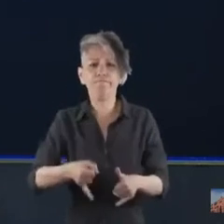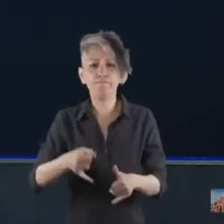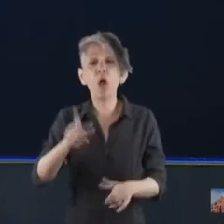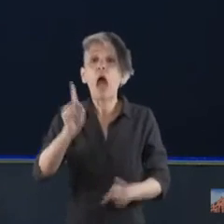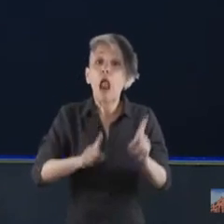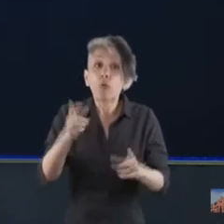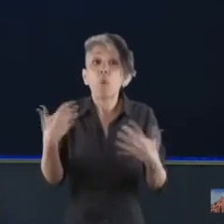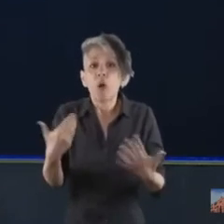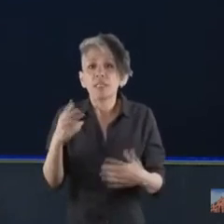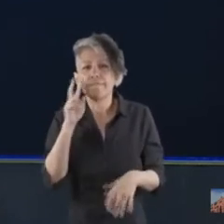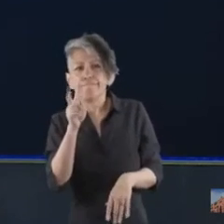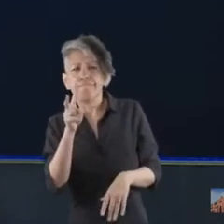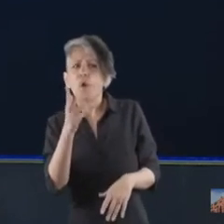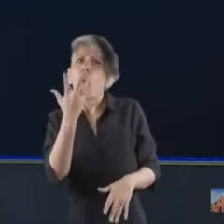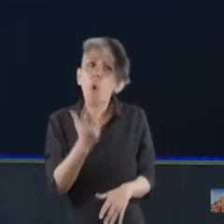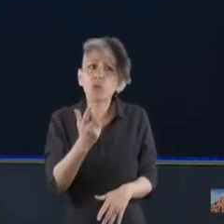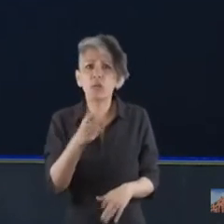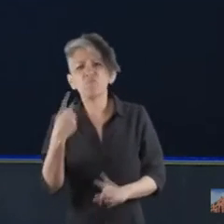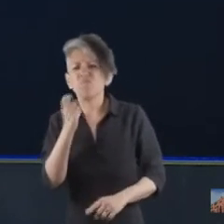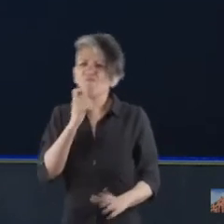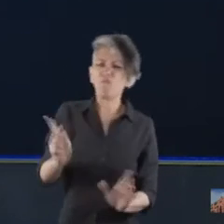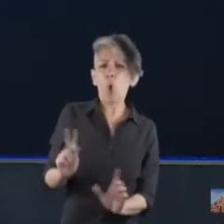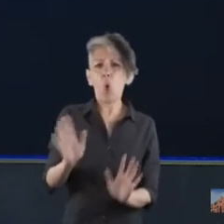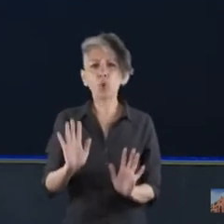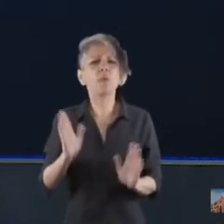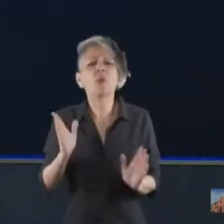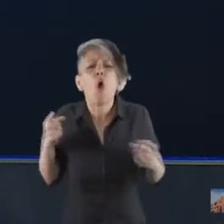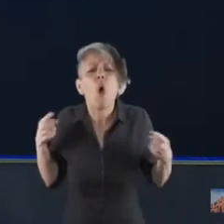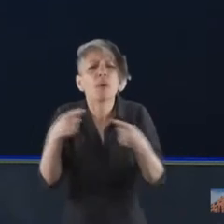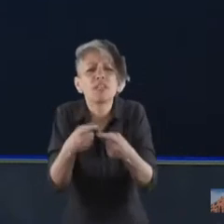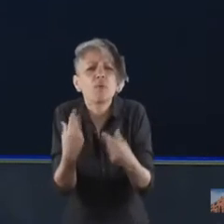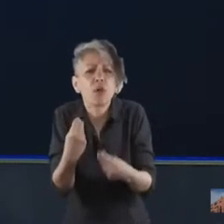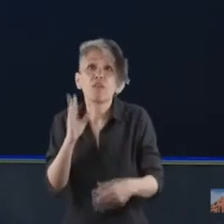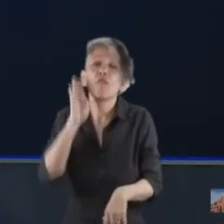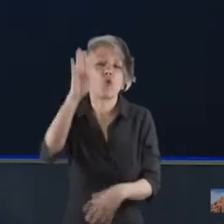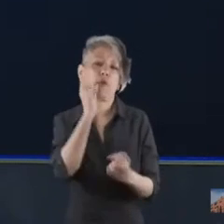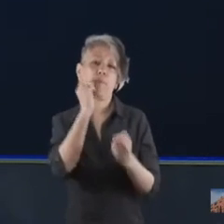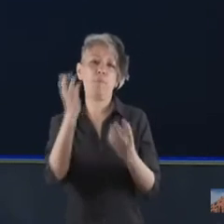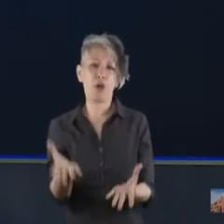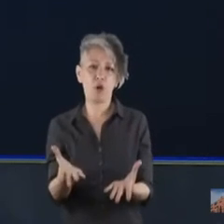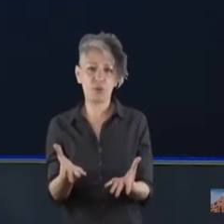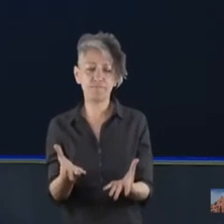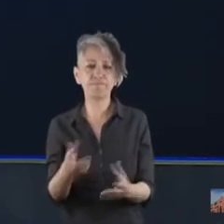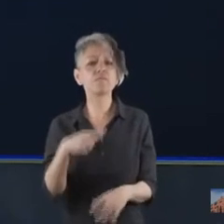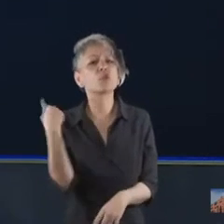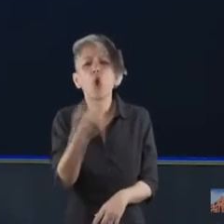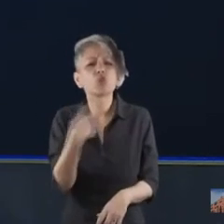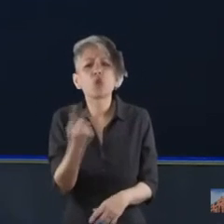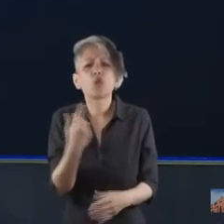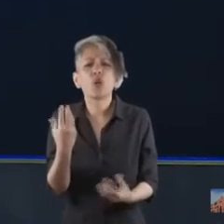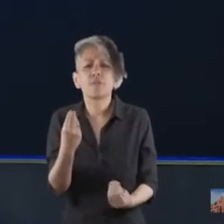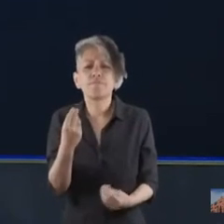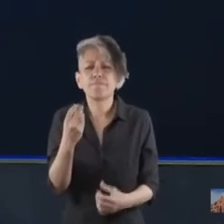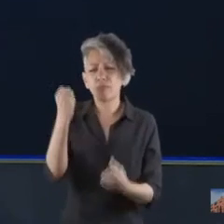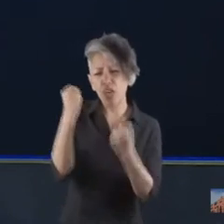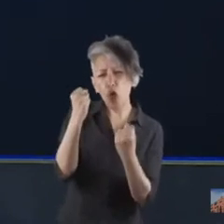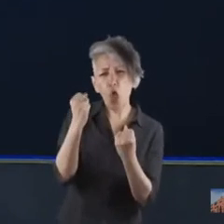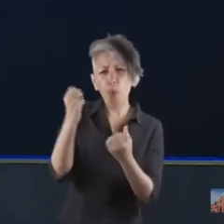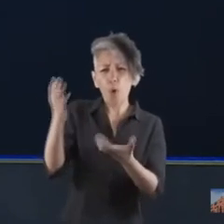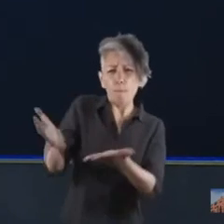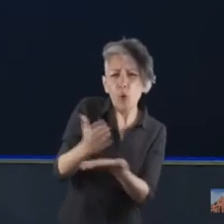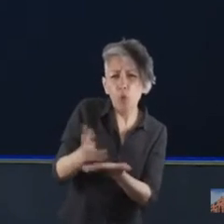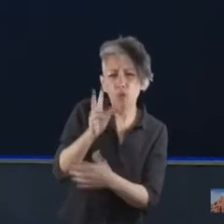gustar más o menos pero que contribuyen a construir un futuro mejor vamos a mirar lo económico productivo